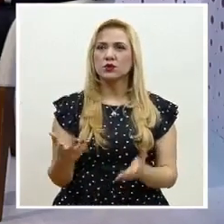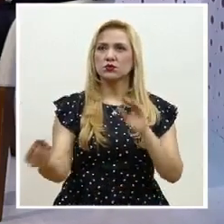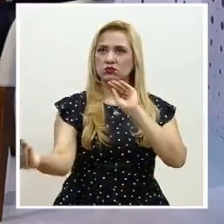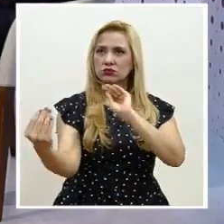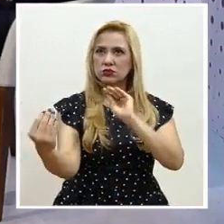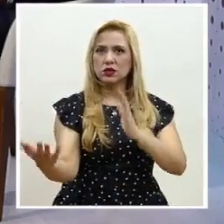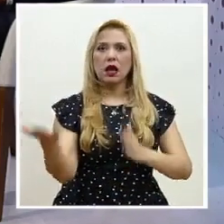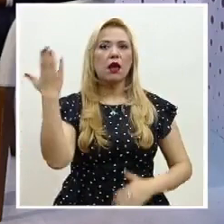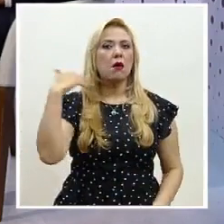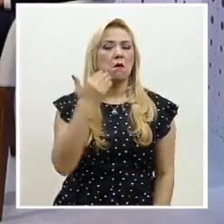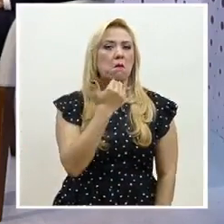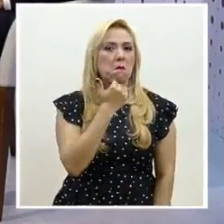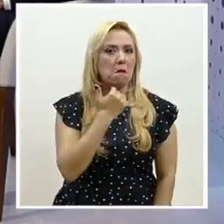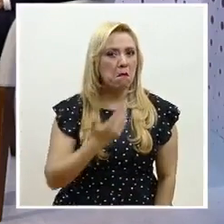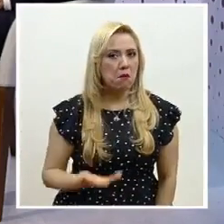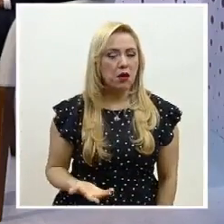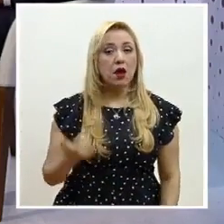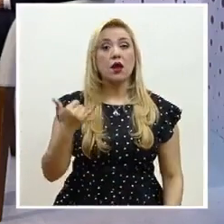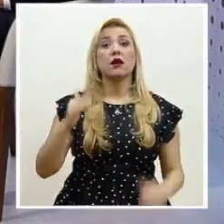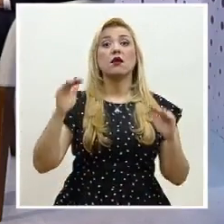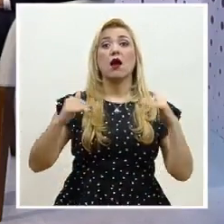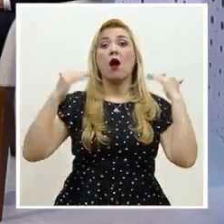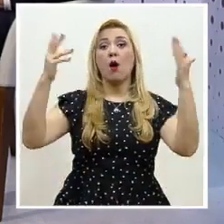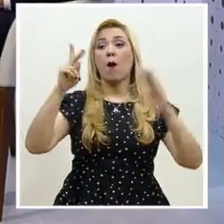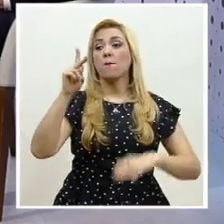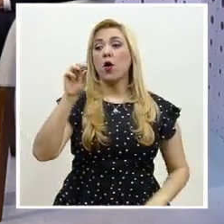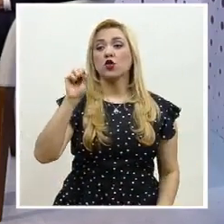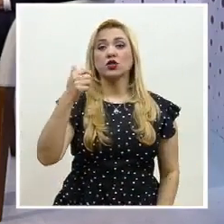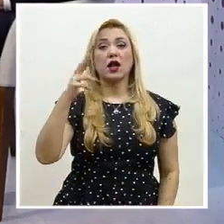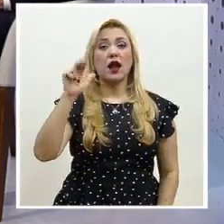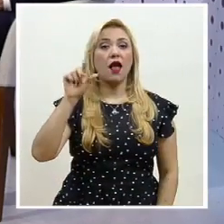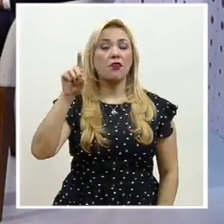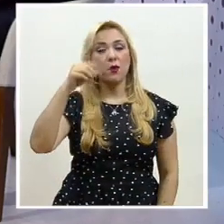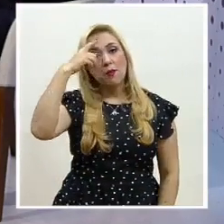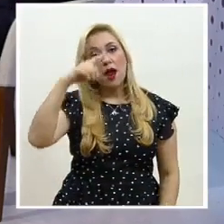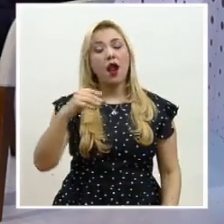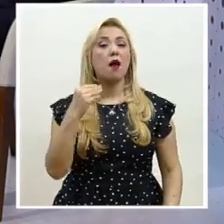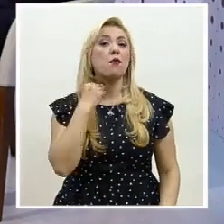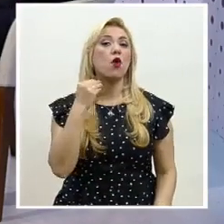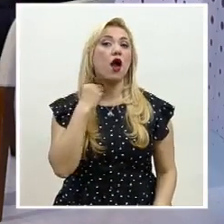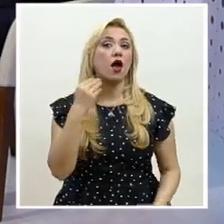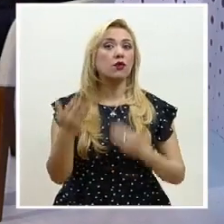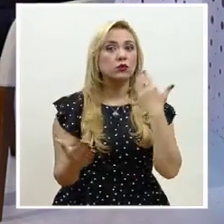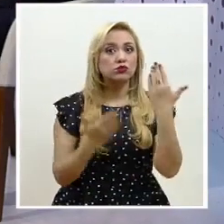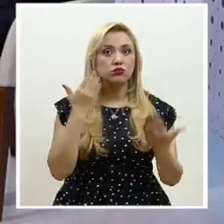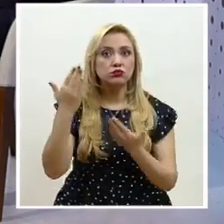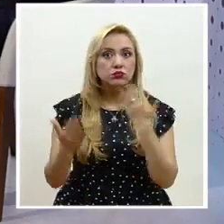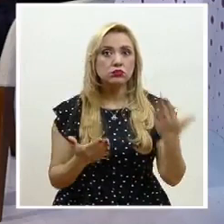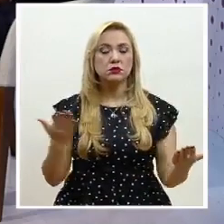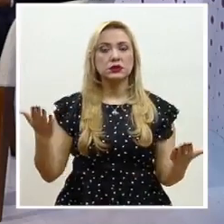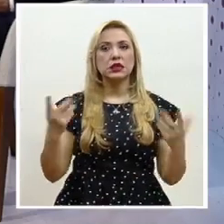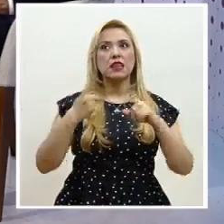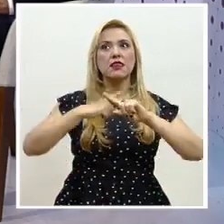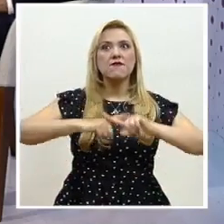Los programas de posgrado, desde luego, también ya están diseñados para un abogado en un entorno constitucional distinto, más enfocado